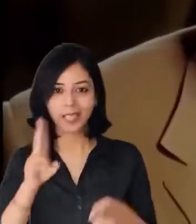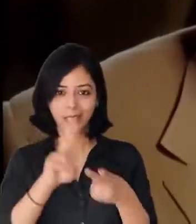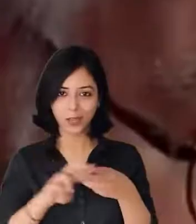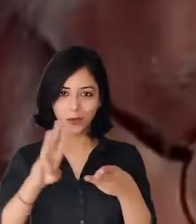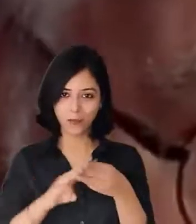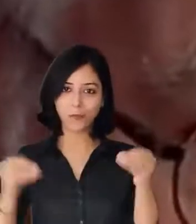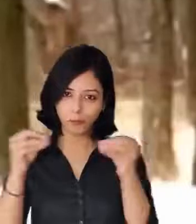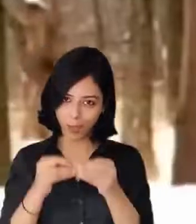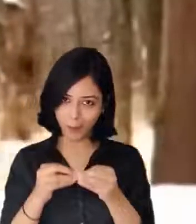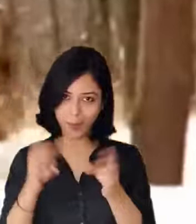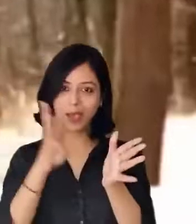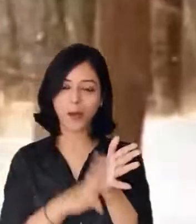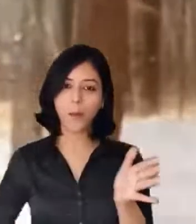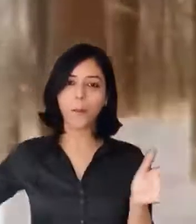unas 4 horas.